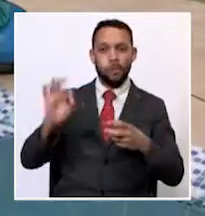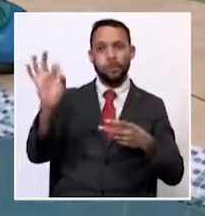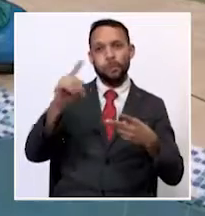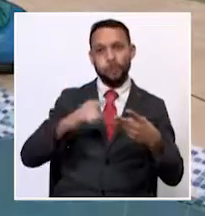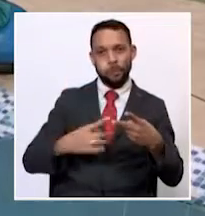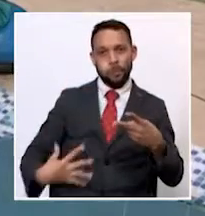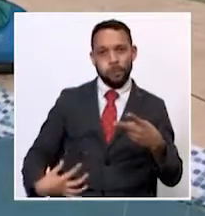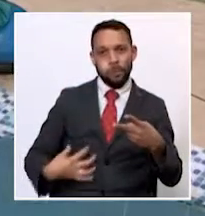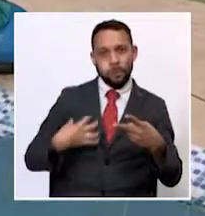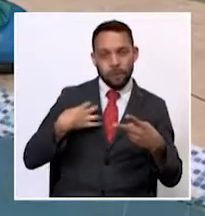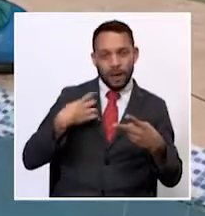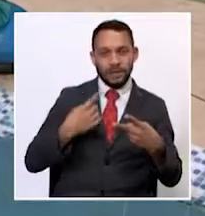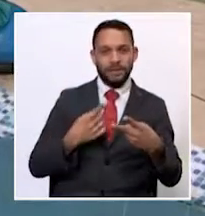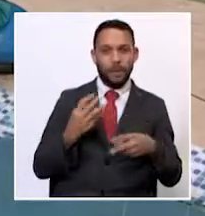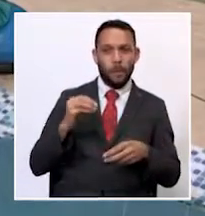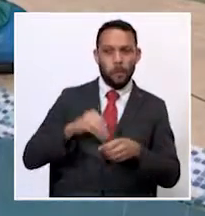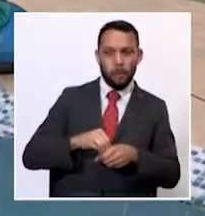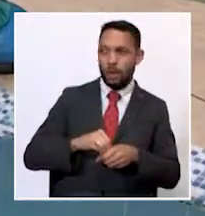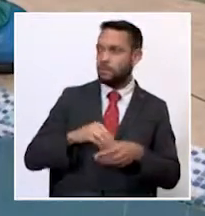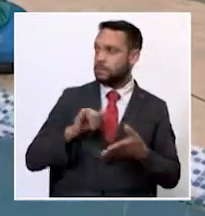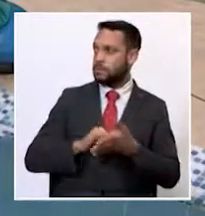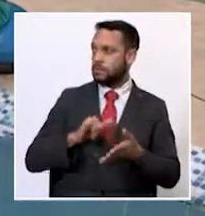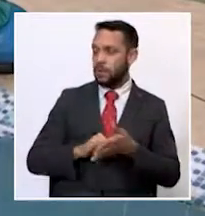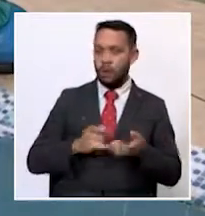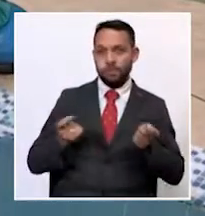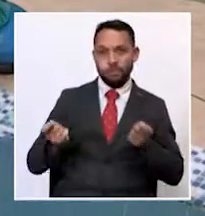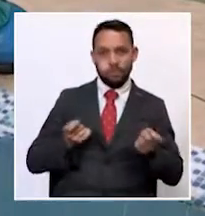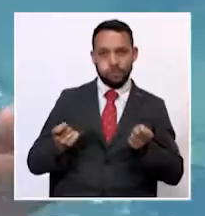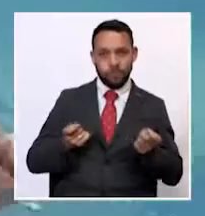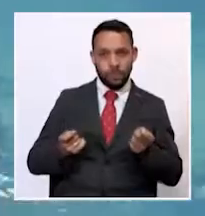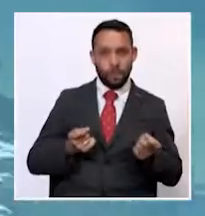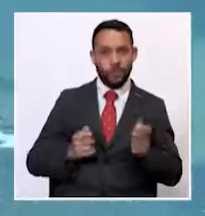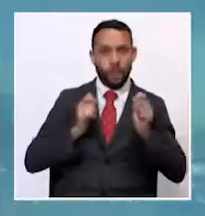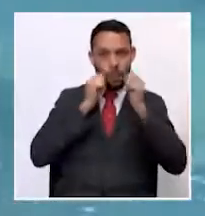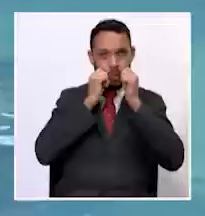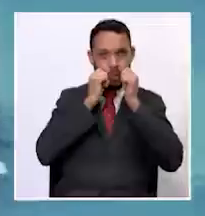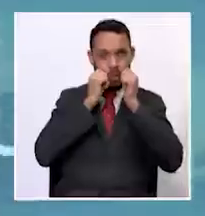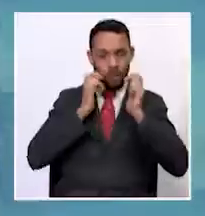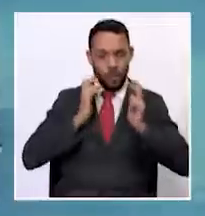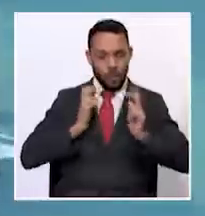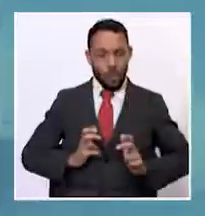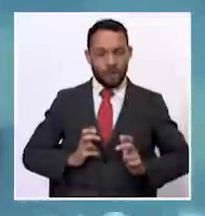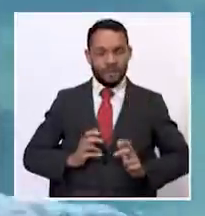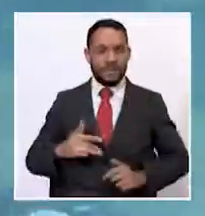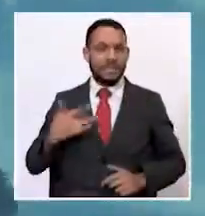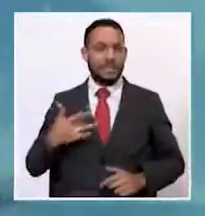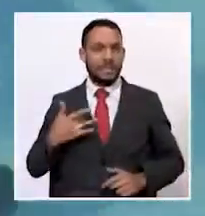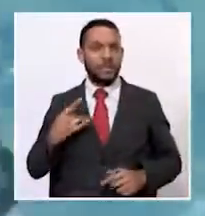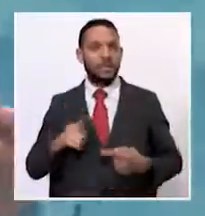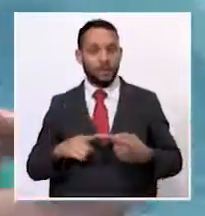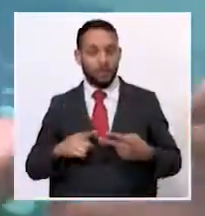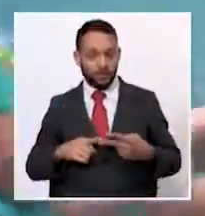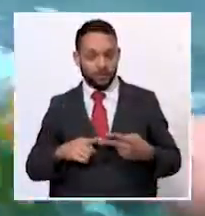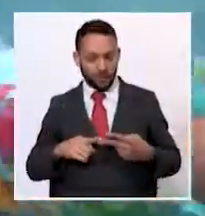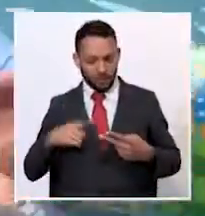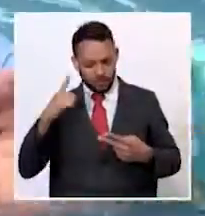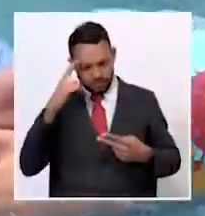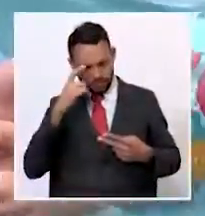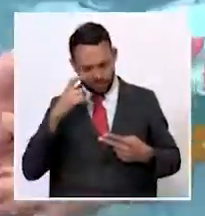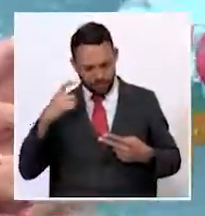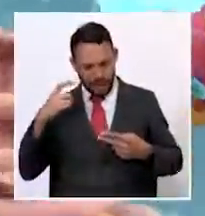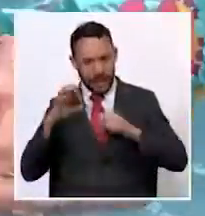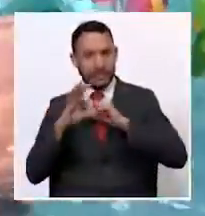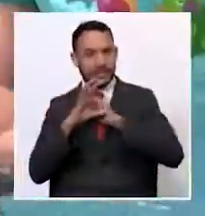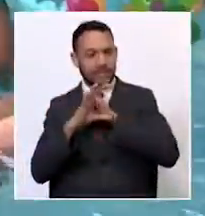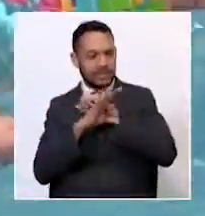una masa, pero esa masa que está en el cuerpo físico tiene un componente emocional, psicológico, que muchas veces es